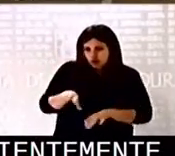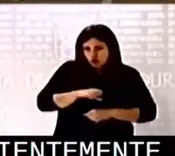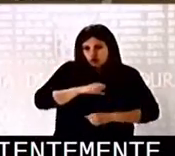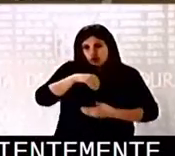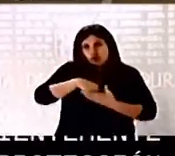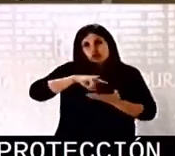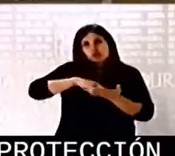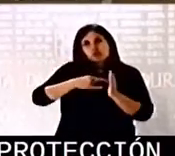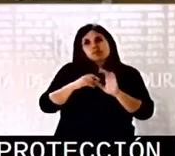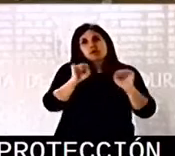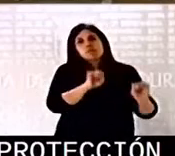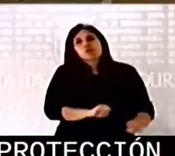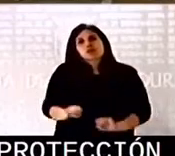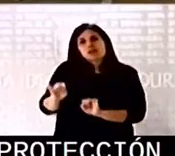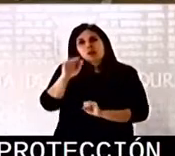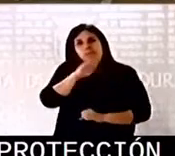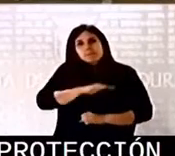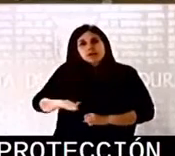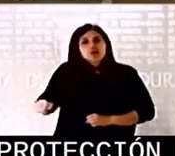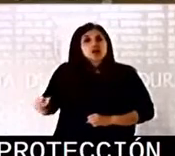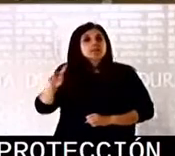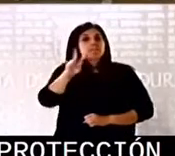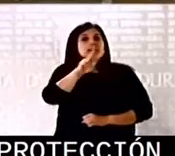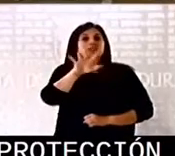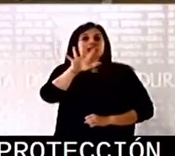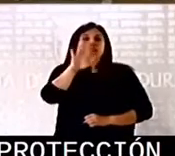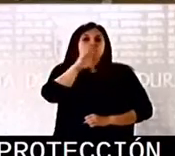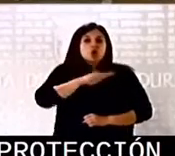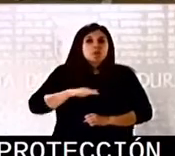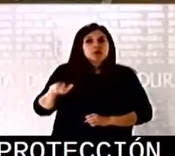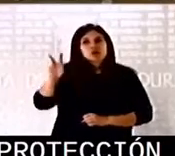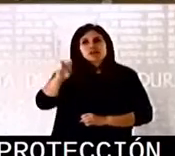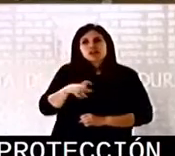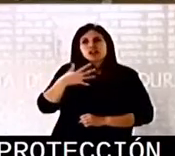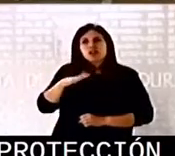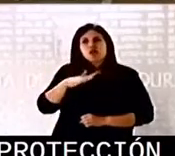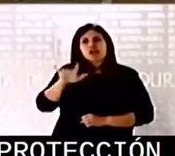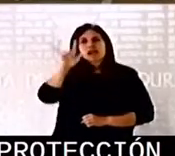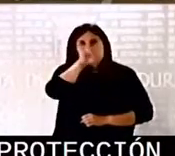menores a 25 menores que provenían de Canarias.